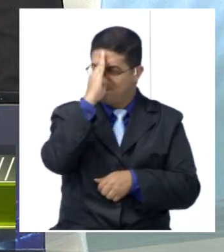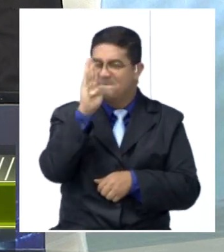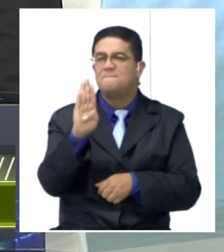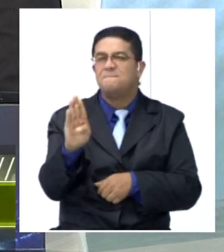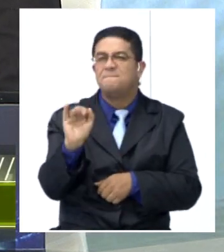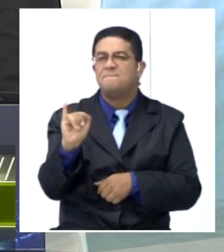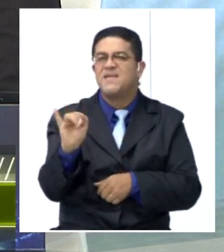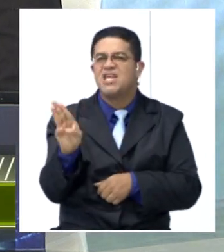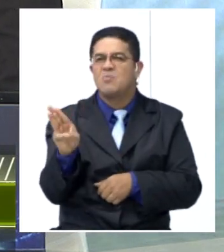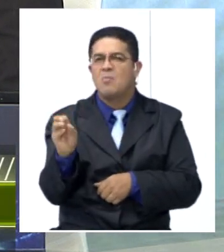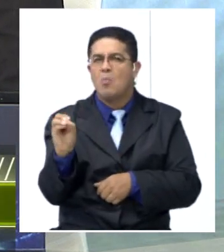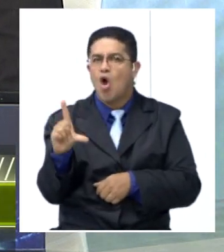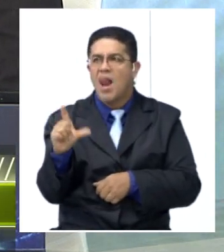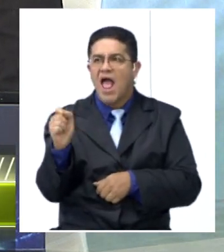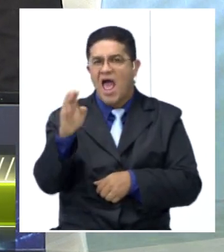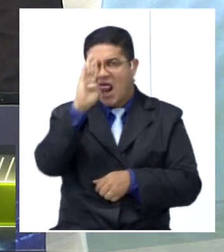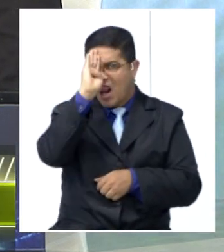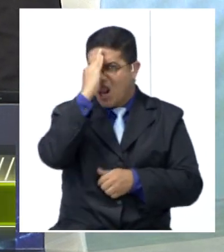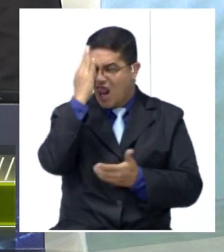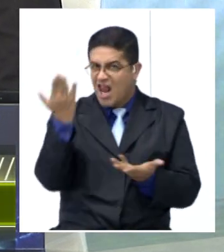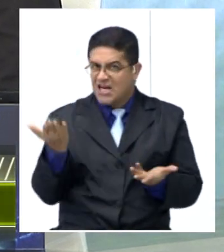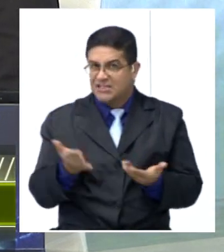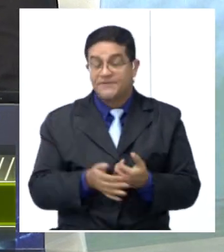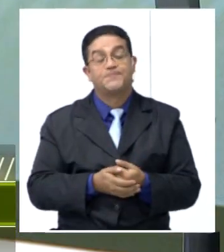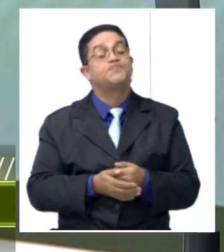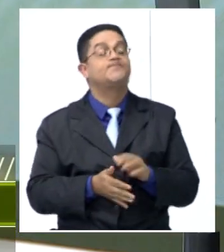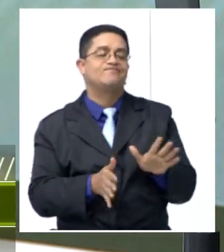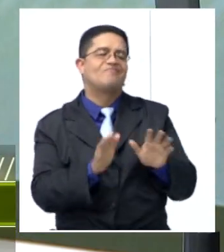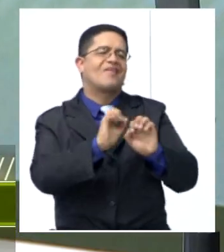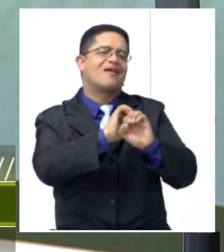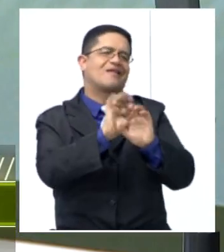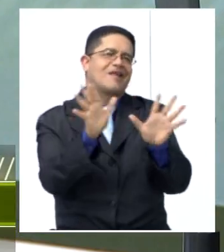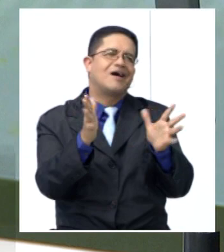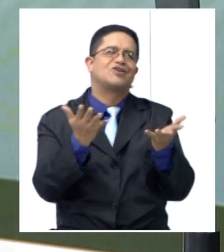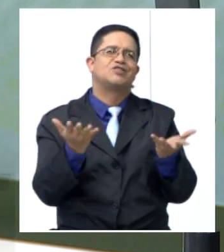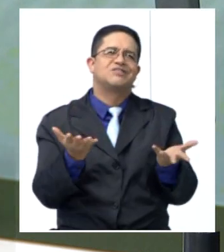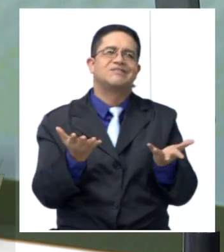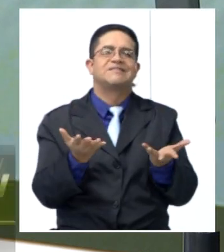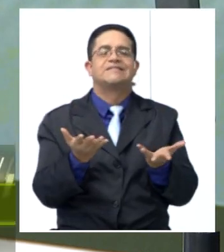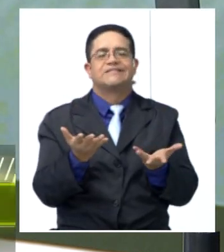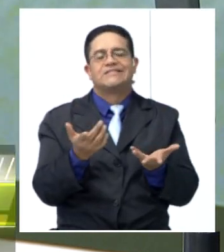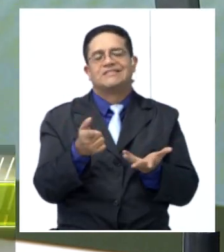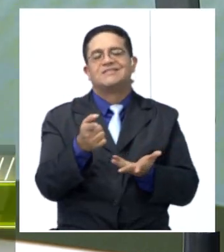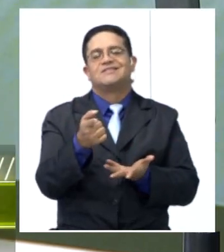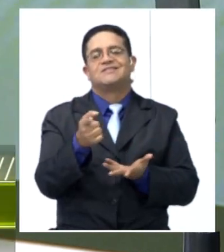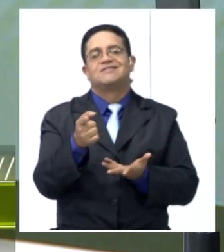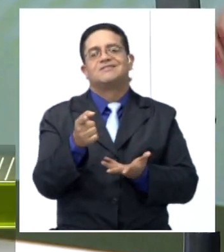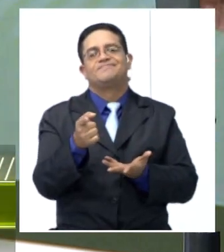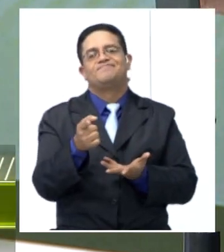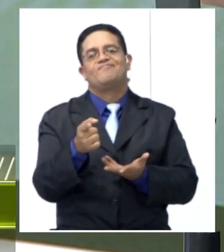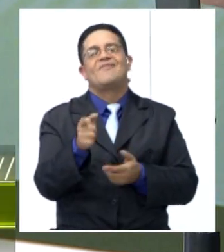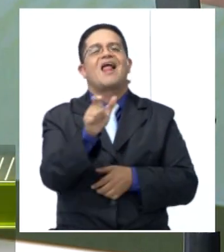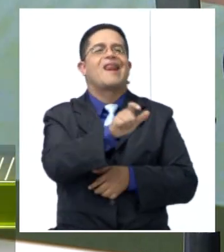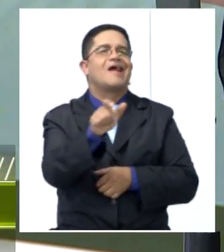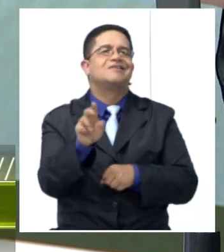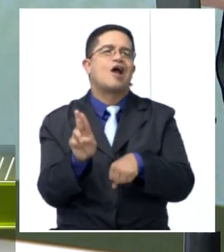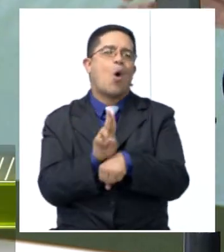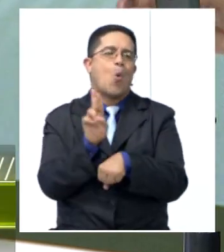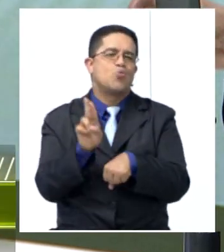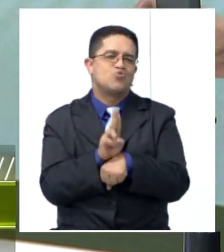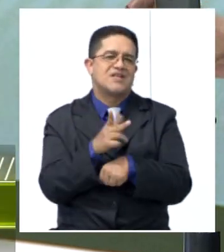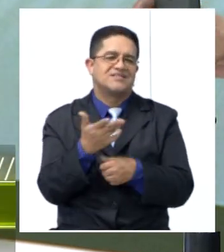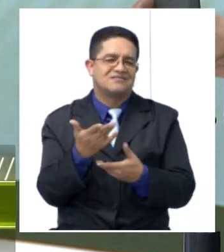qué bipolar es esta persona. Claro, lo que sucede es que habitualmente se ha utilizado con muchísima